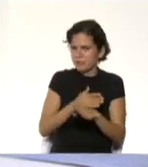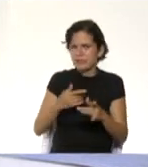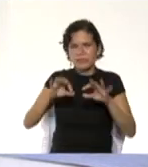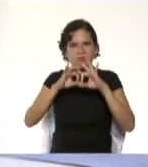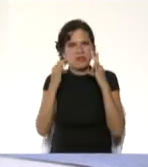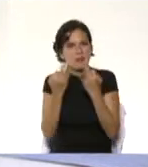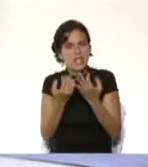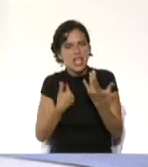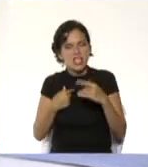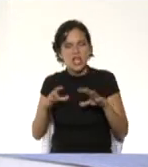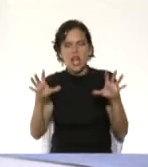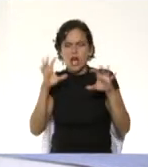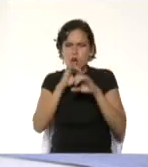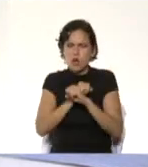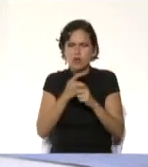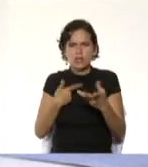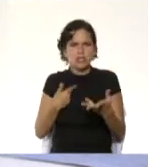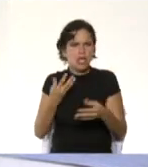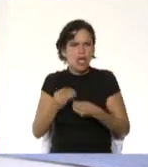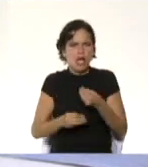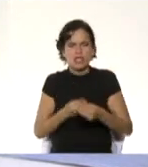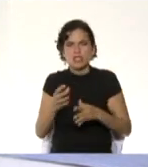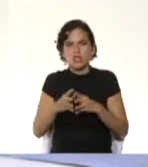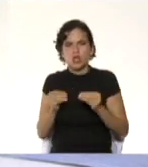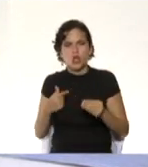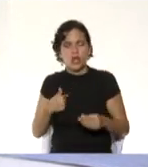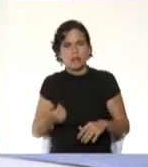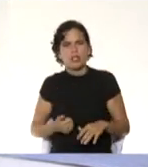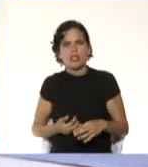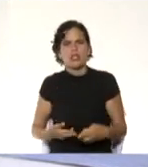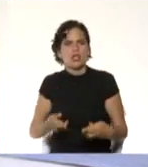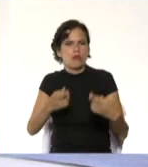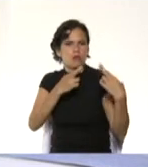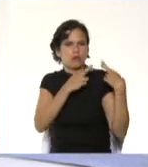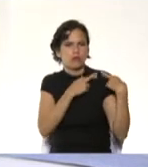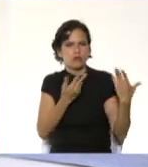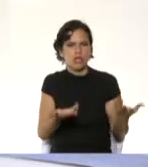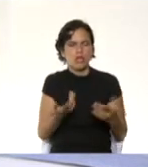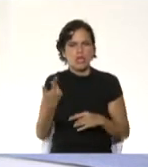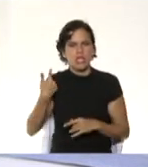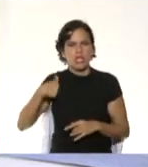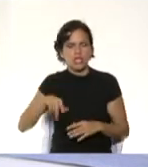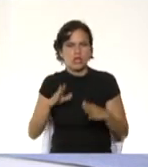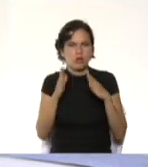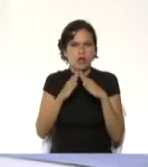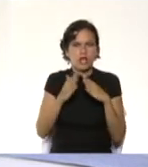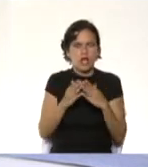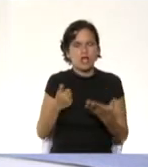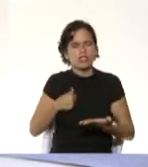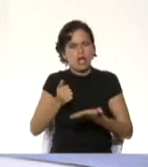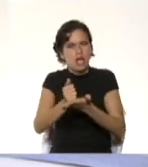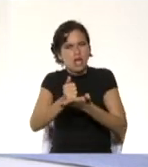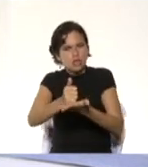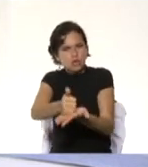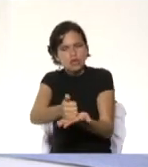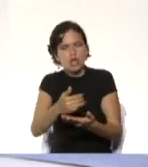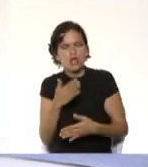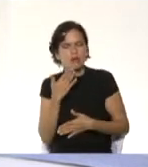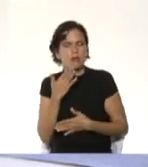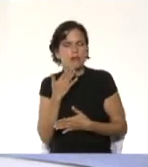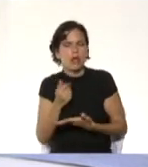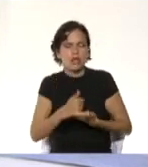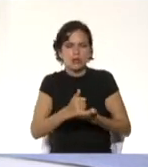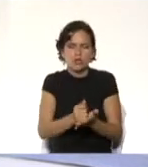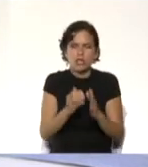horas recreativas de compartir con la familia y en la noche a lo mejor hacer todas mis responsabilidades